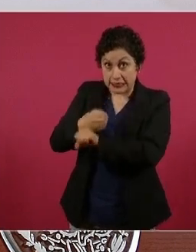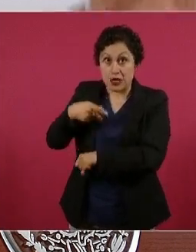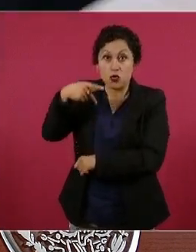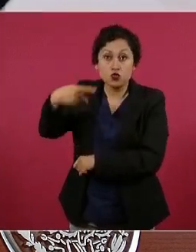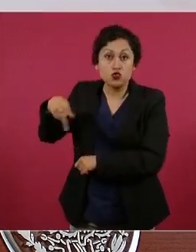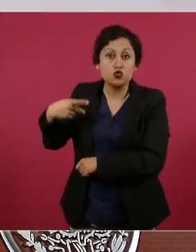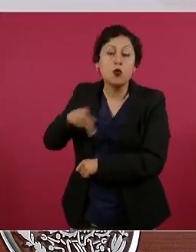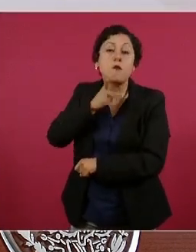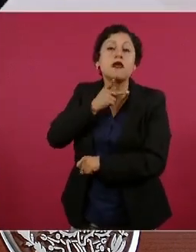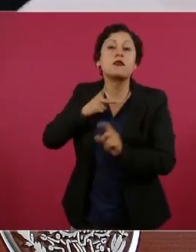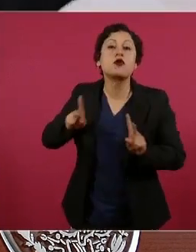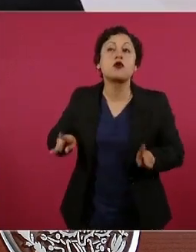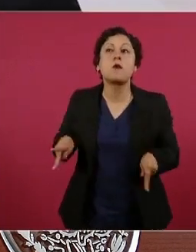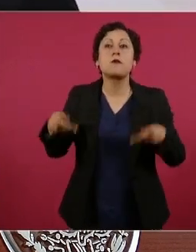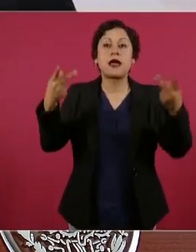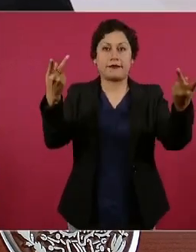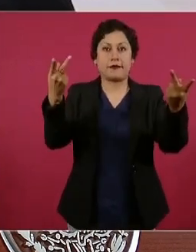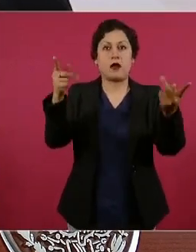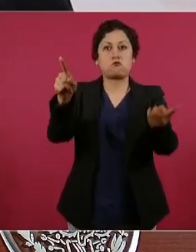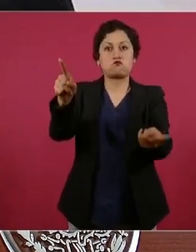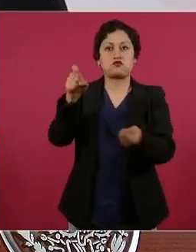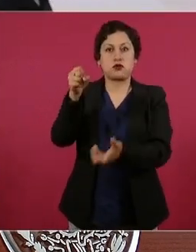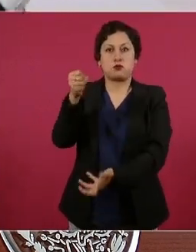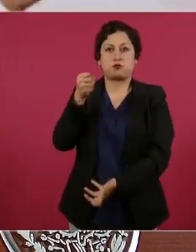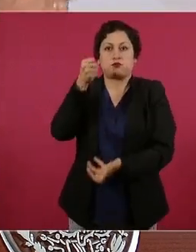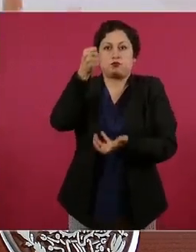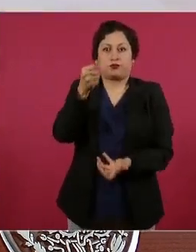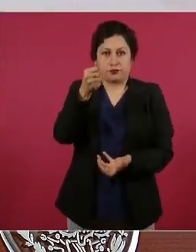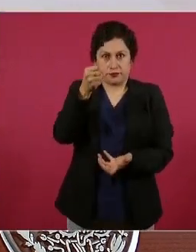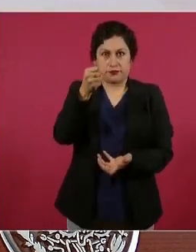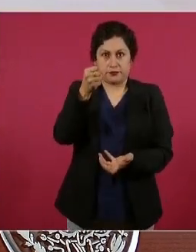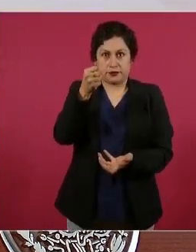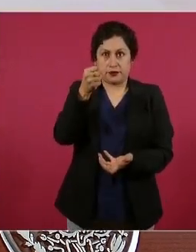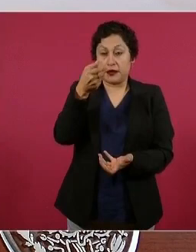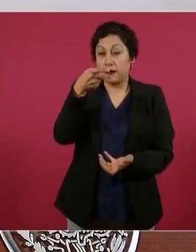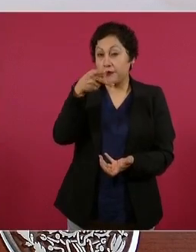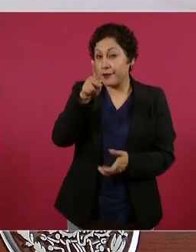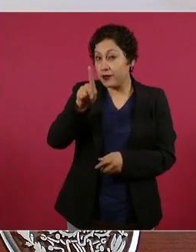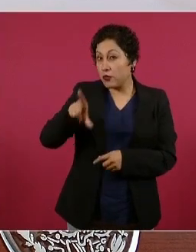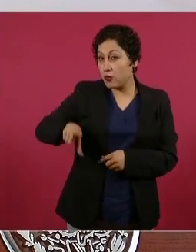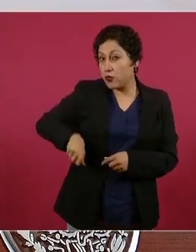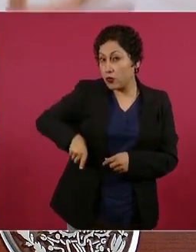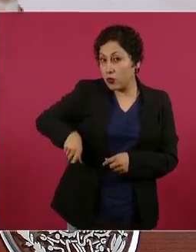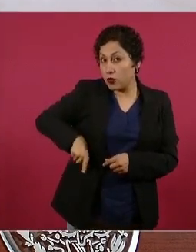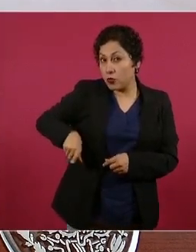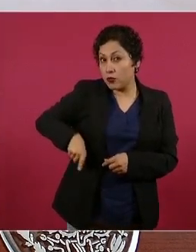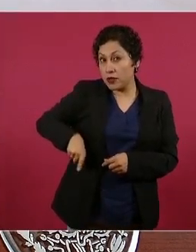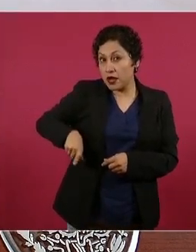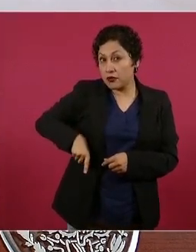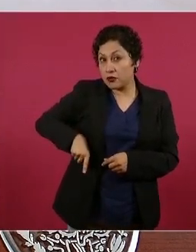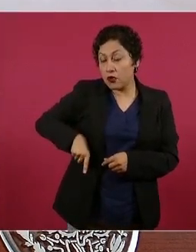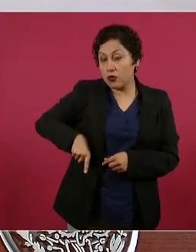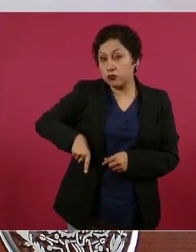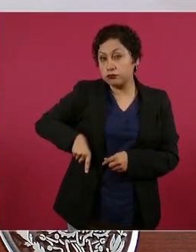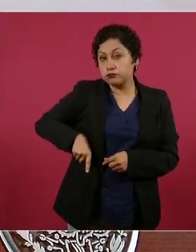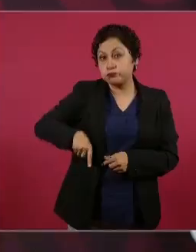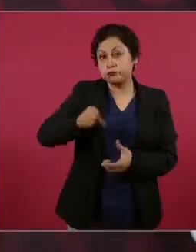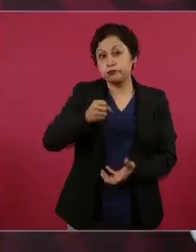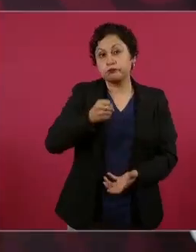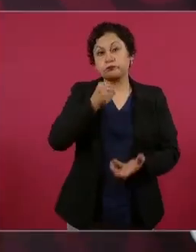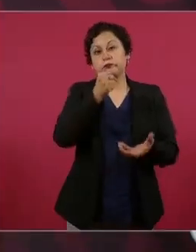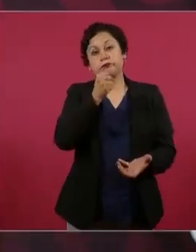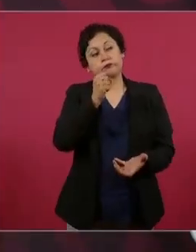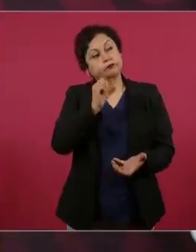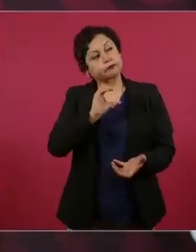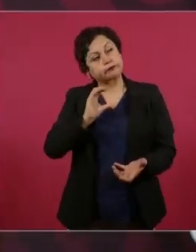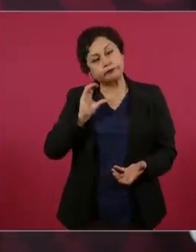Y en el reparto de esos ingresos, pues les tocaba al norte y